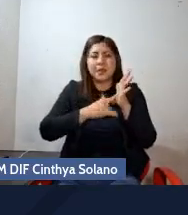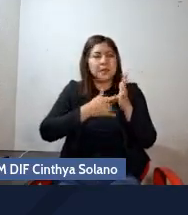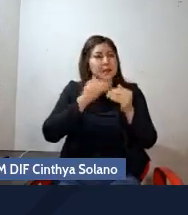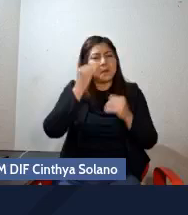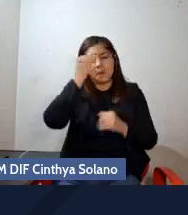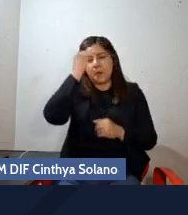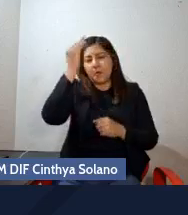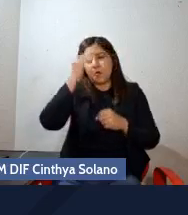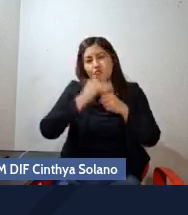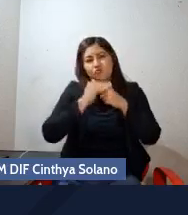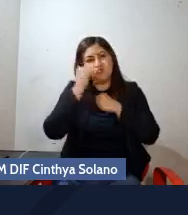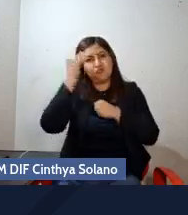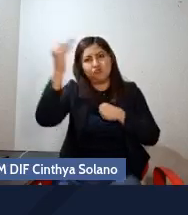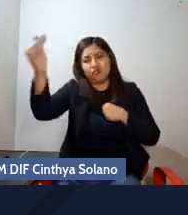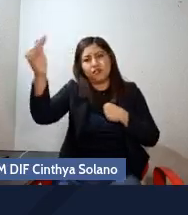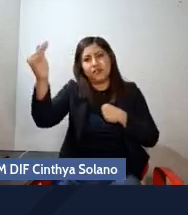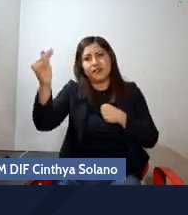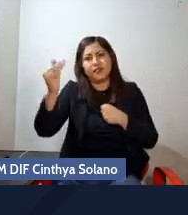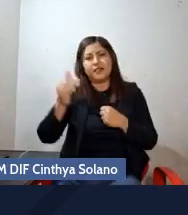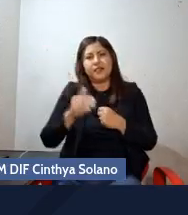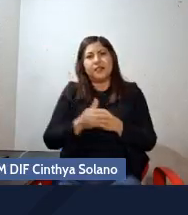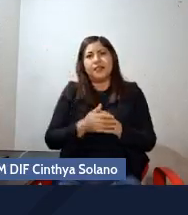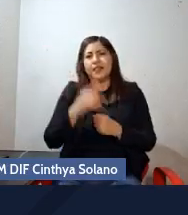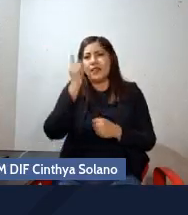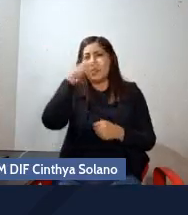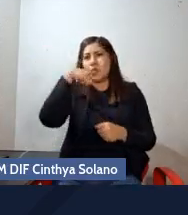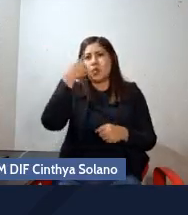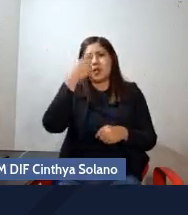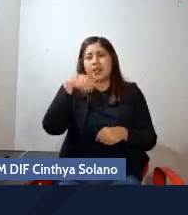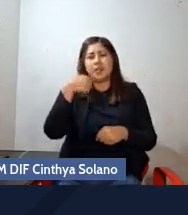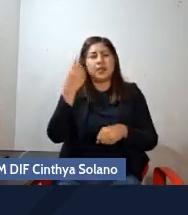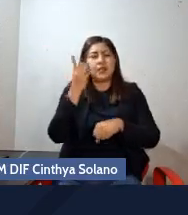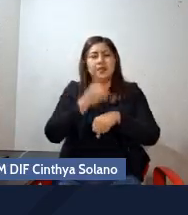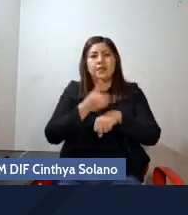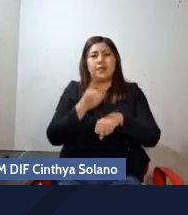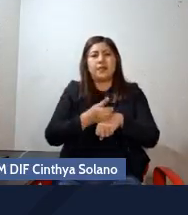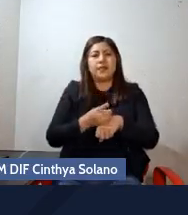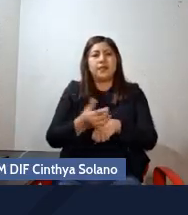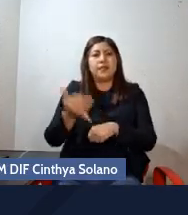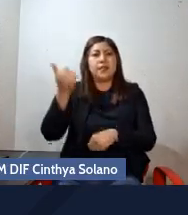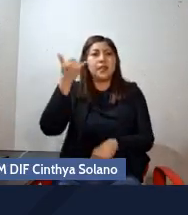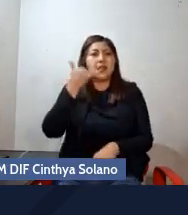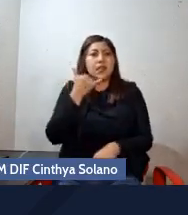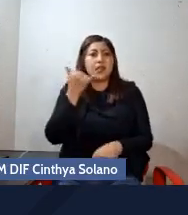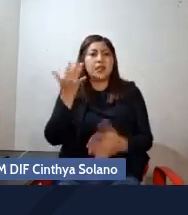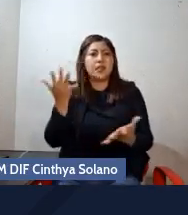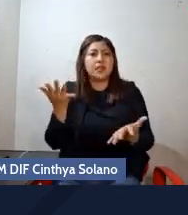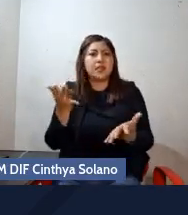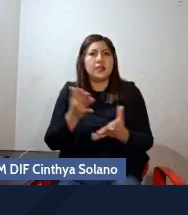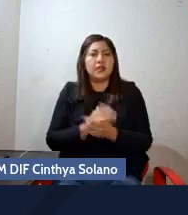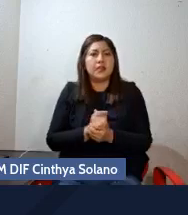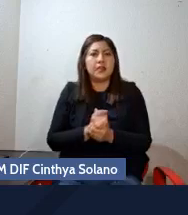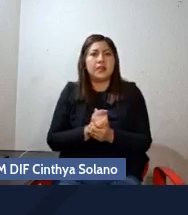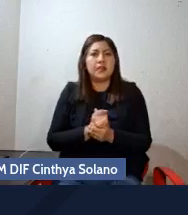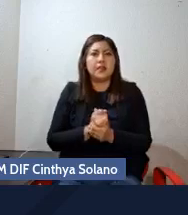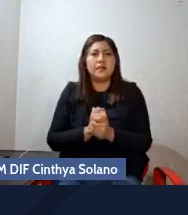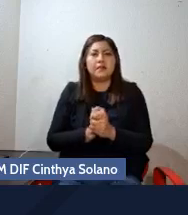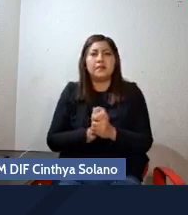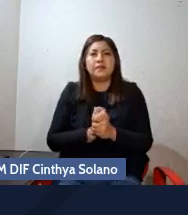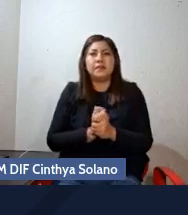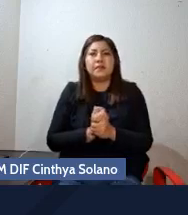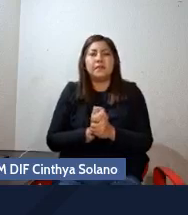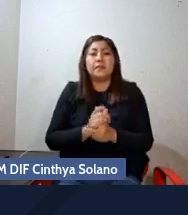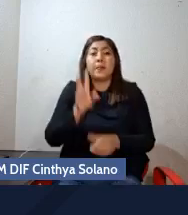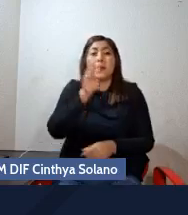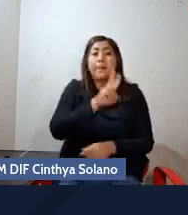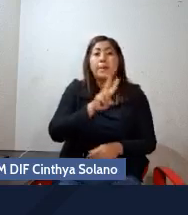persona servidora pública de oficial que les atienda. El teléfono ahorita lo tenemos hasta las 6 de la tarde, viernes, sábado